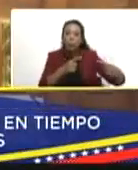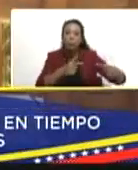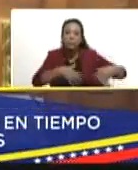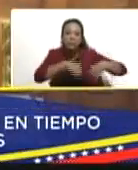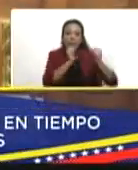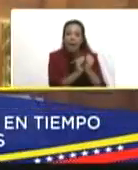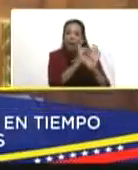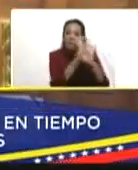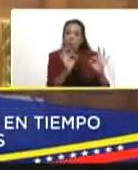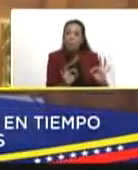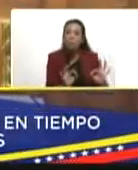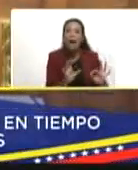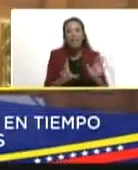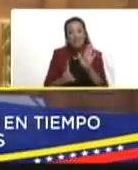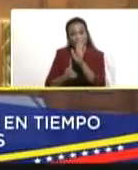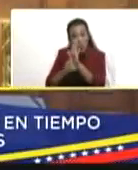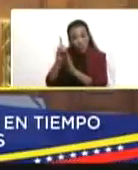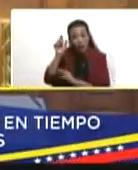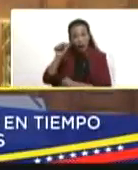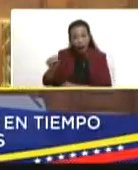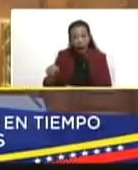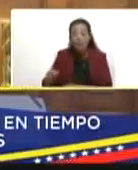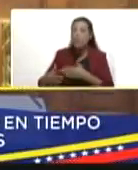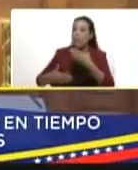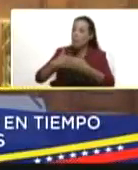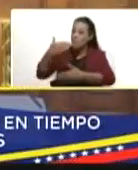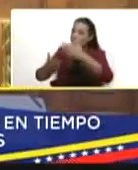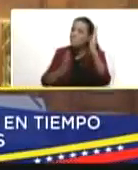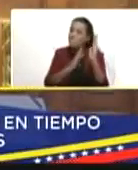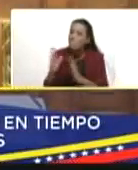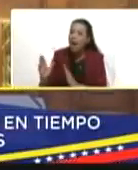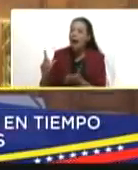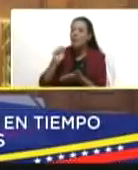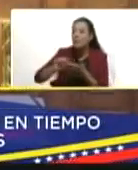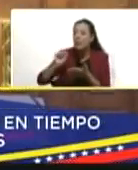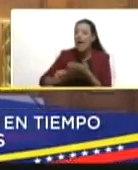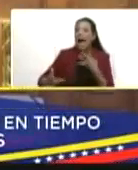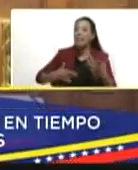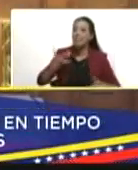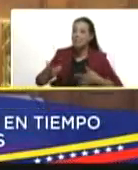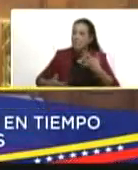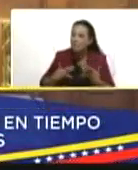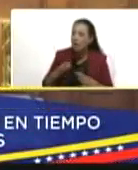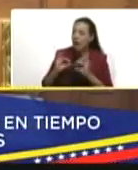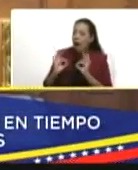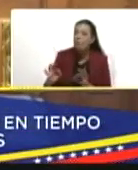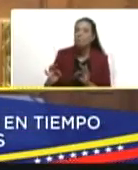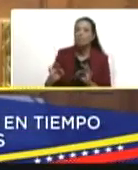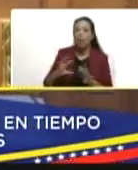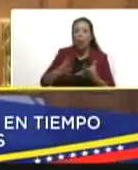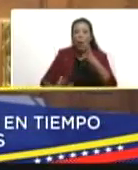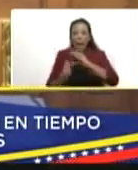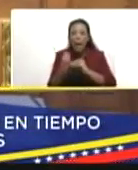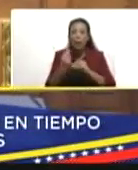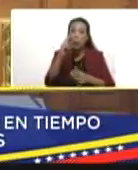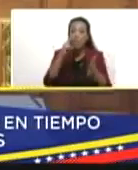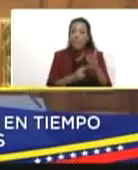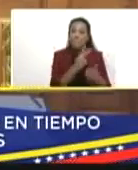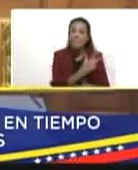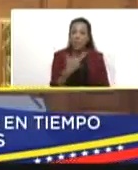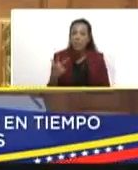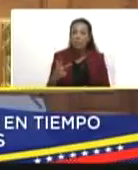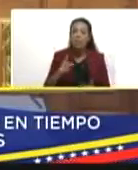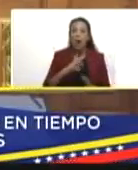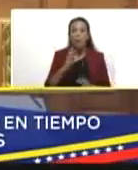multidimensional desarrollamos y hemos desarrollado una agenda concreta compuesta en el 2023